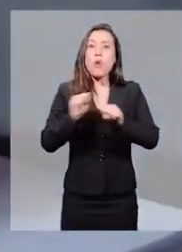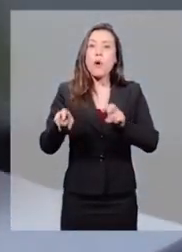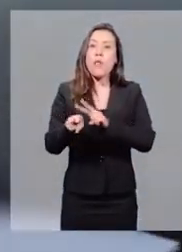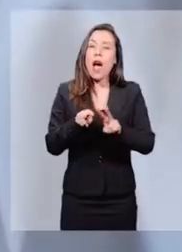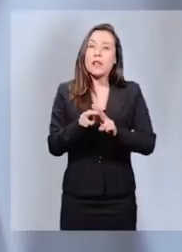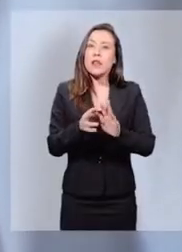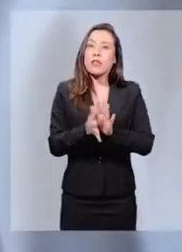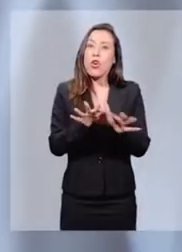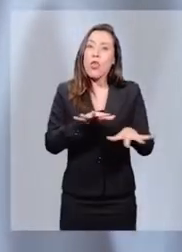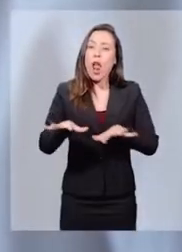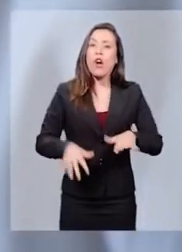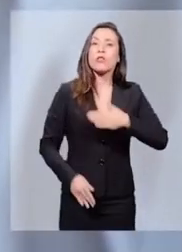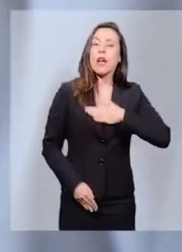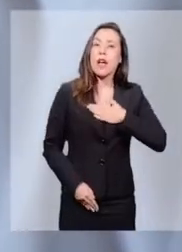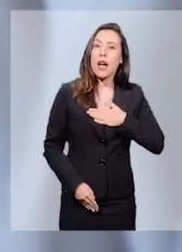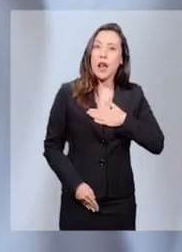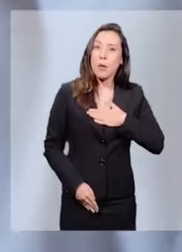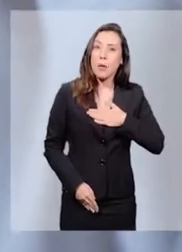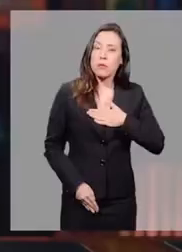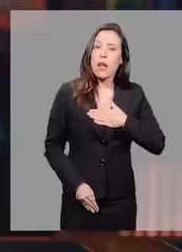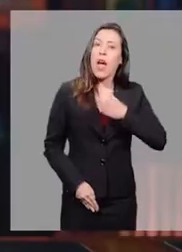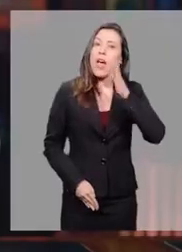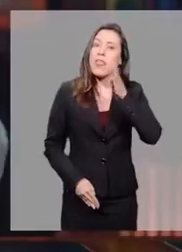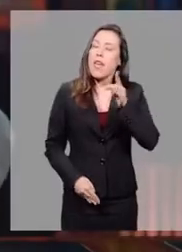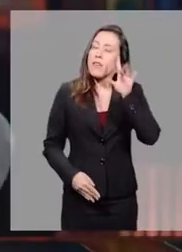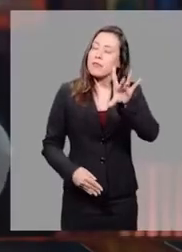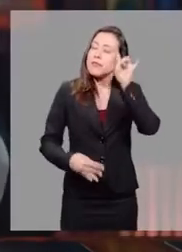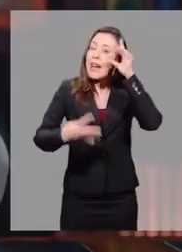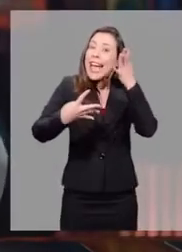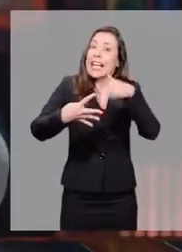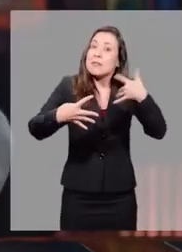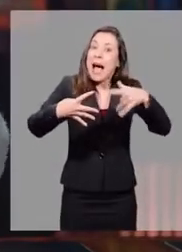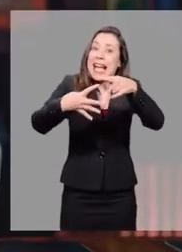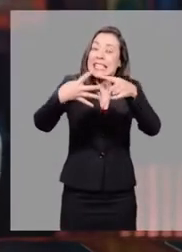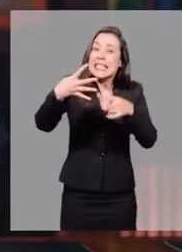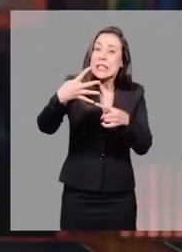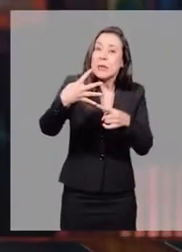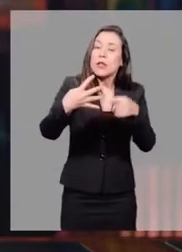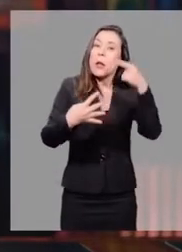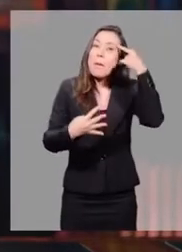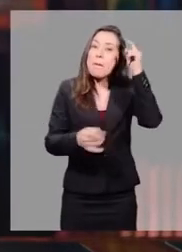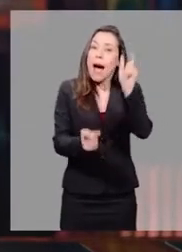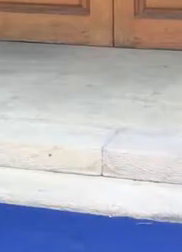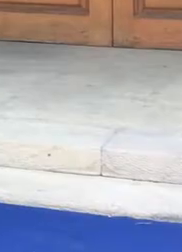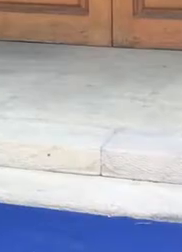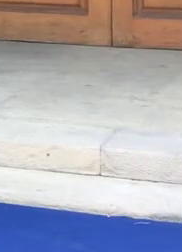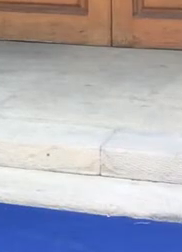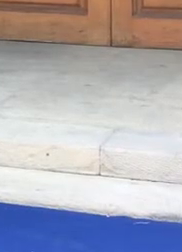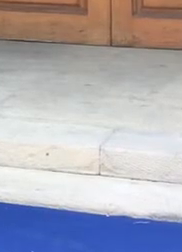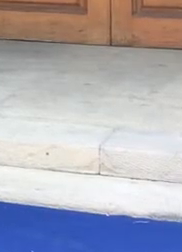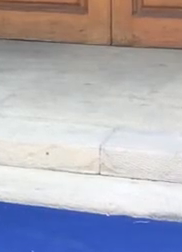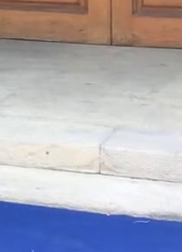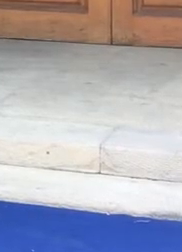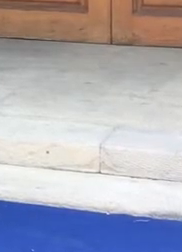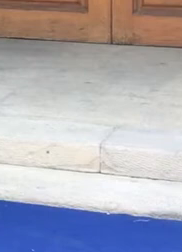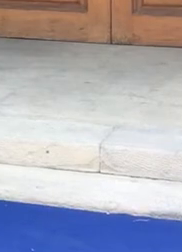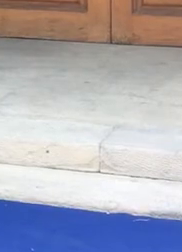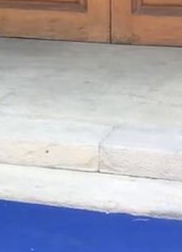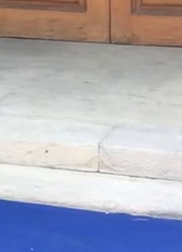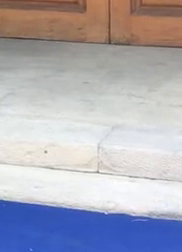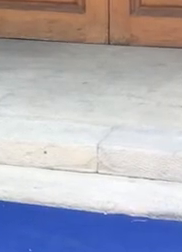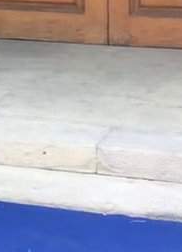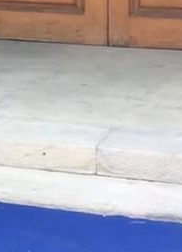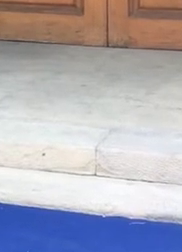económica y humanitaria que afecta y hace sufrir al pueblo venezolano. Y en lo que podamos colaborar para que Venezuela se reencuentre